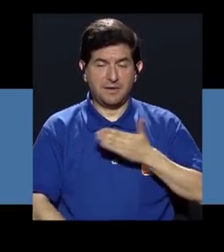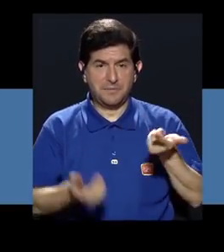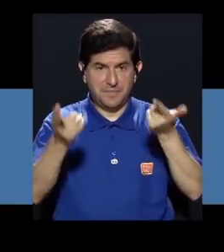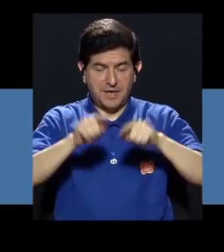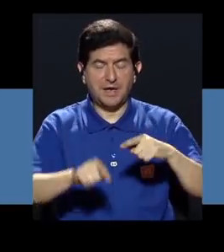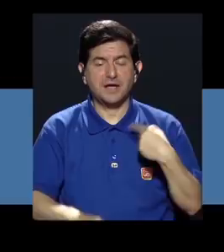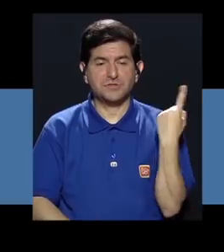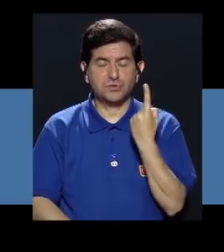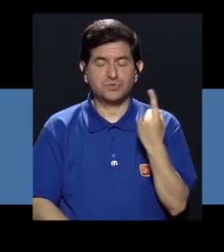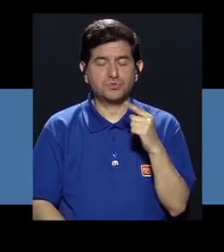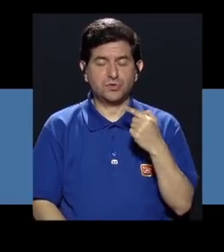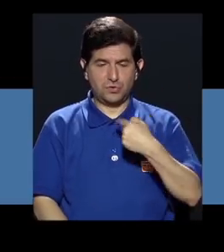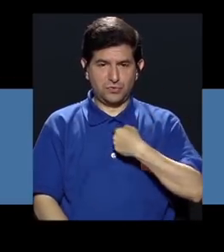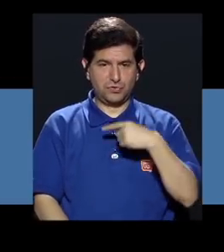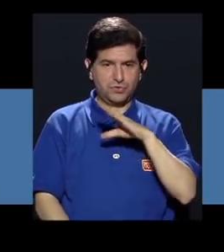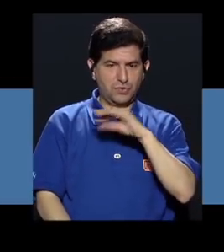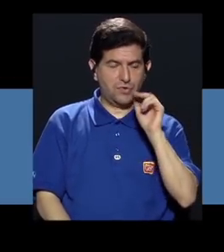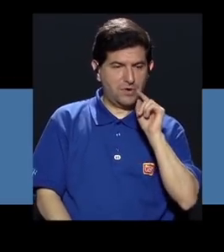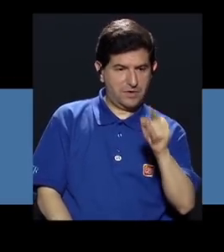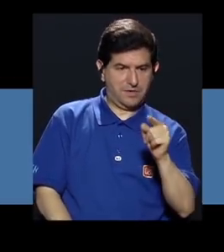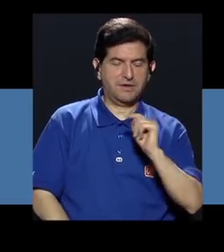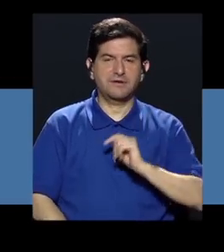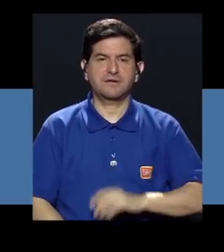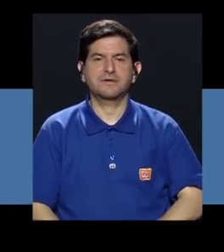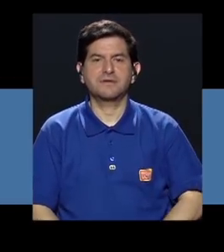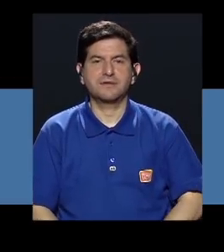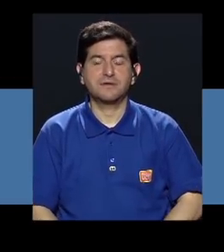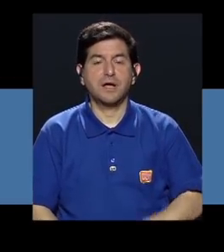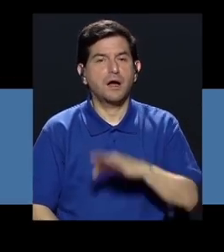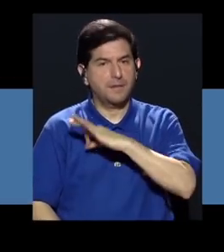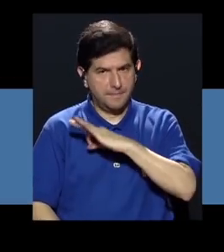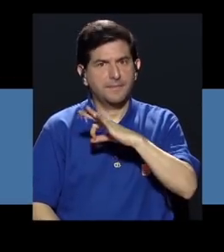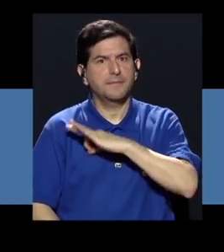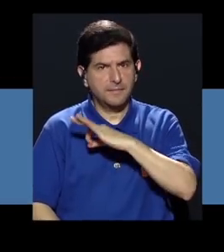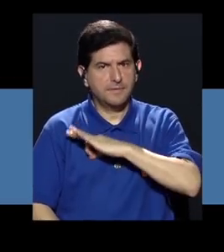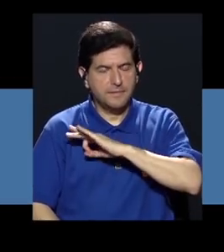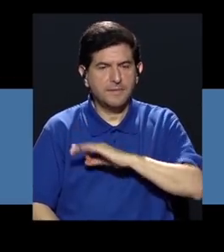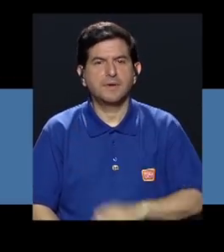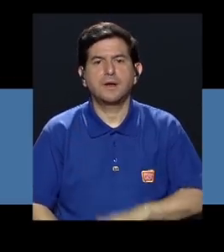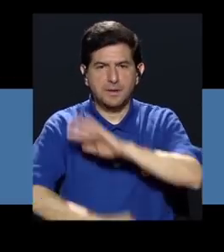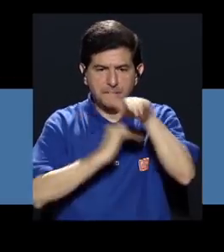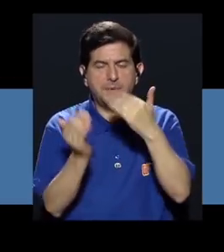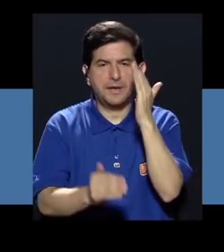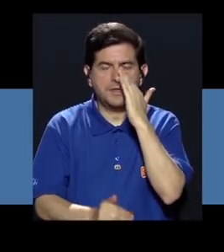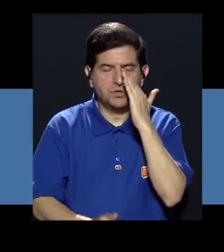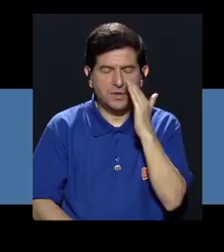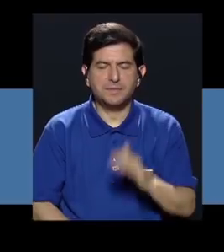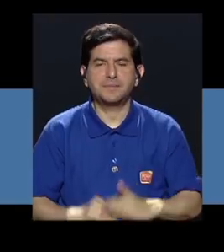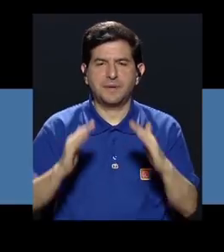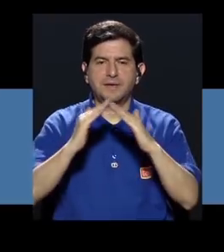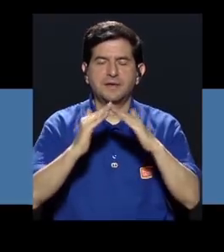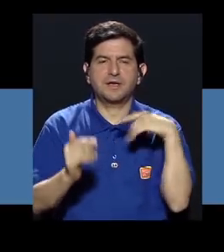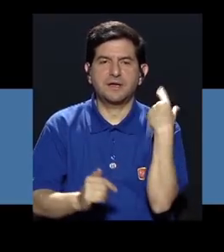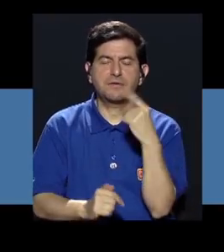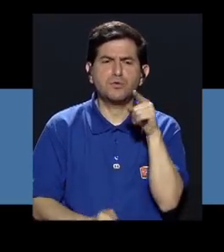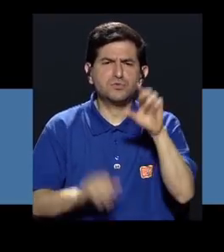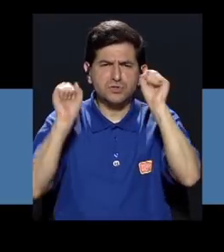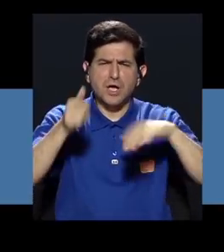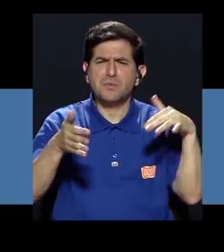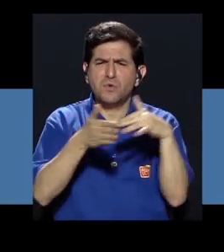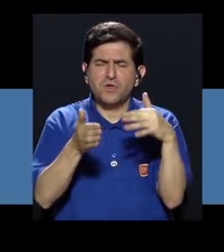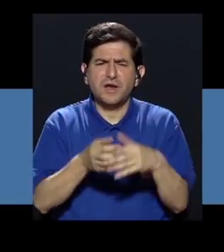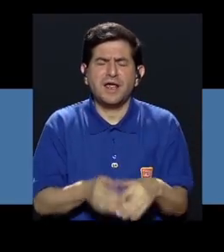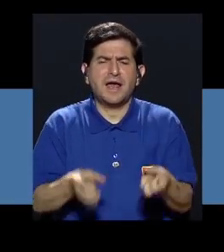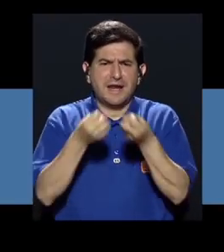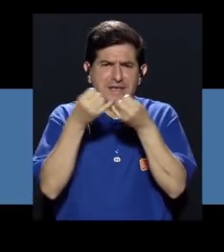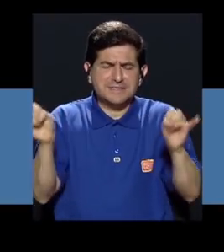mi caso, que solo vivo yo y ella, es un beneficio para todas las mamás que vivimos solas, ¿verdad? ¿Podría